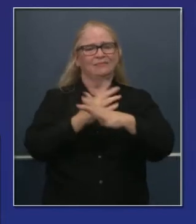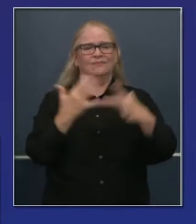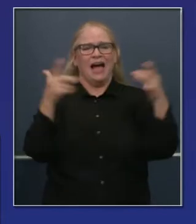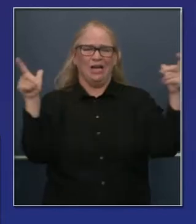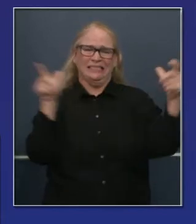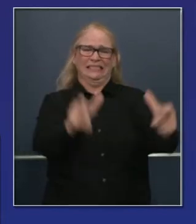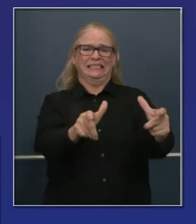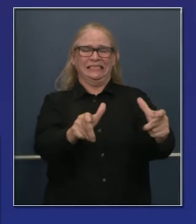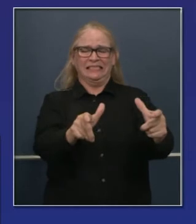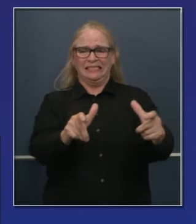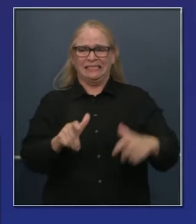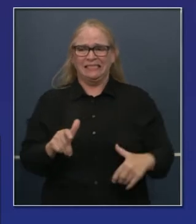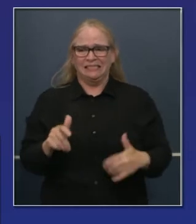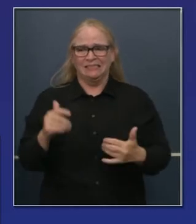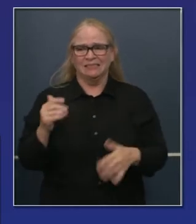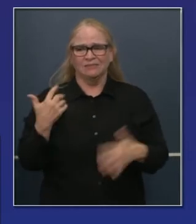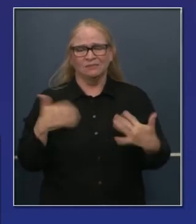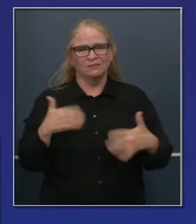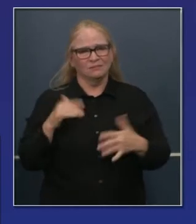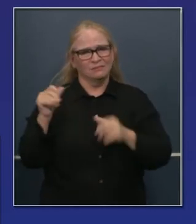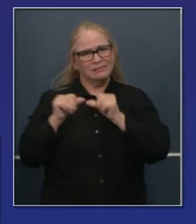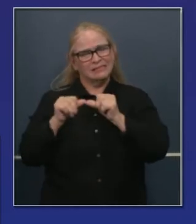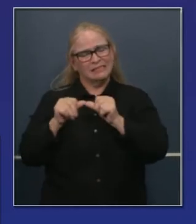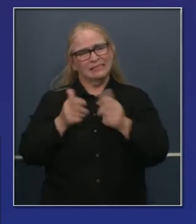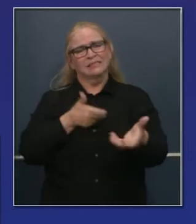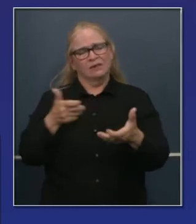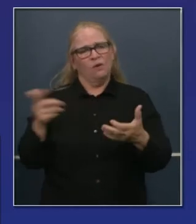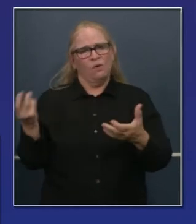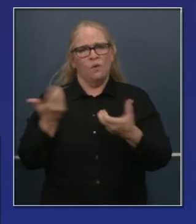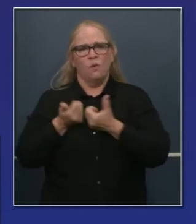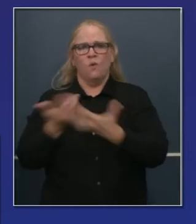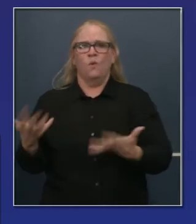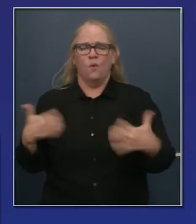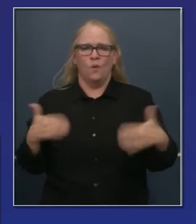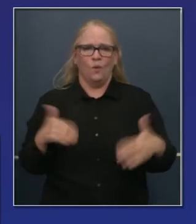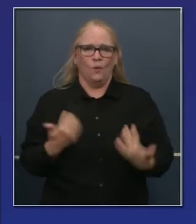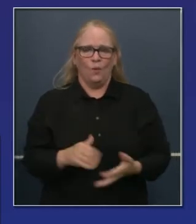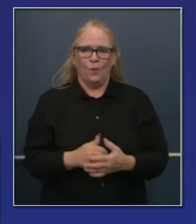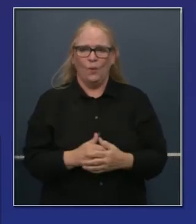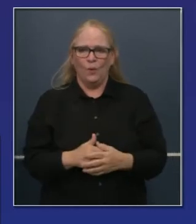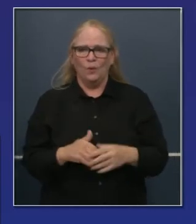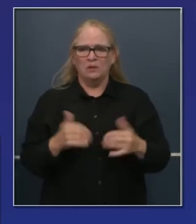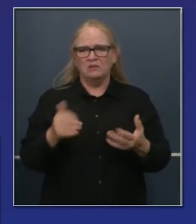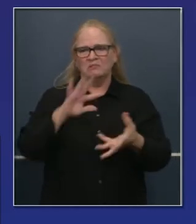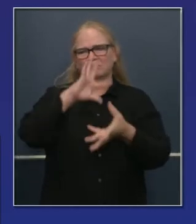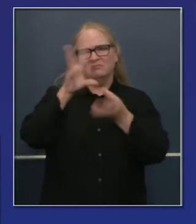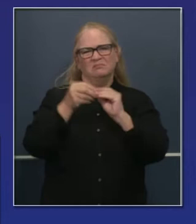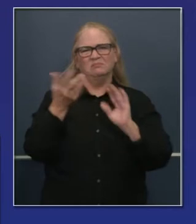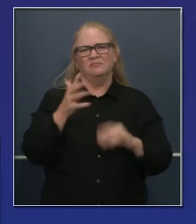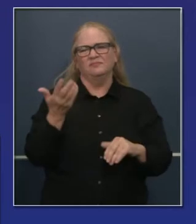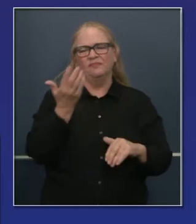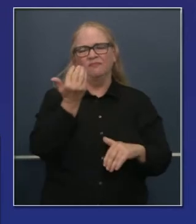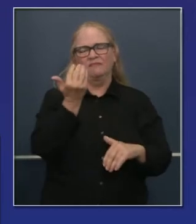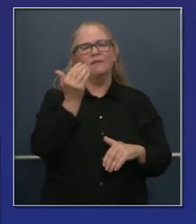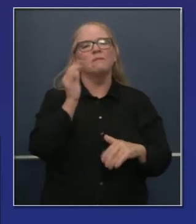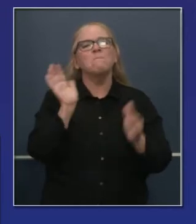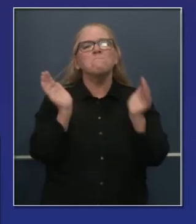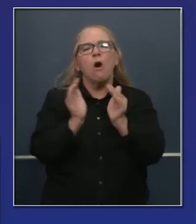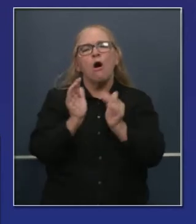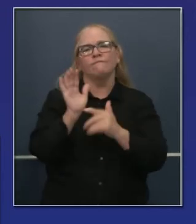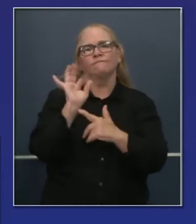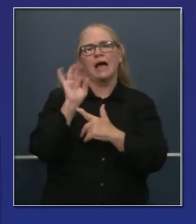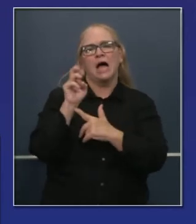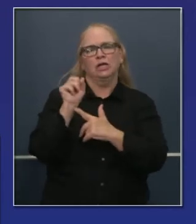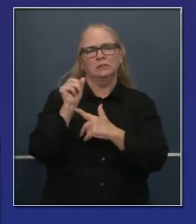o sea parecen inauditas por mucho tiempo en el estado de california unos 15 incendios activos tenemos algunos más